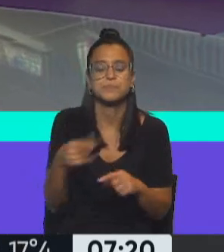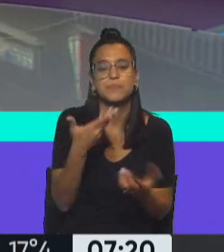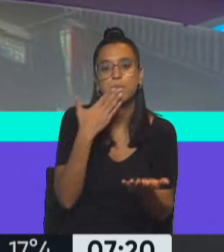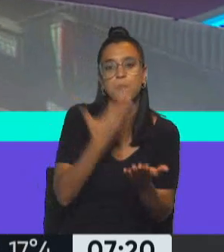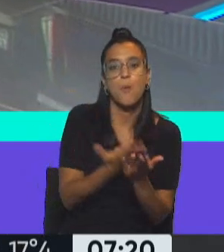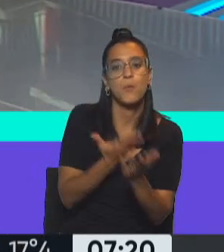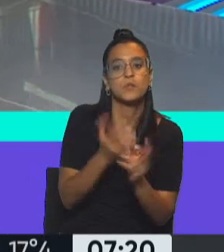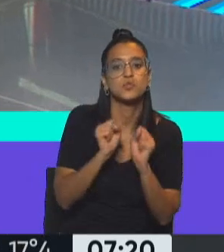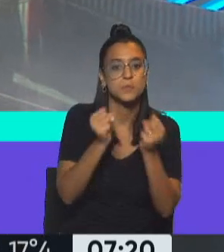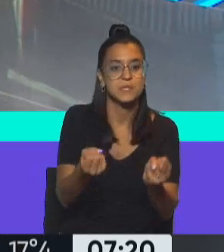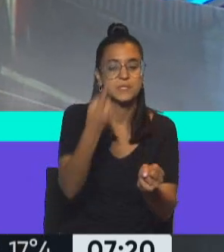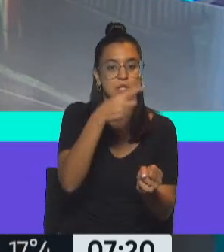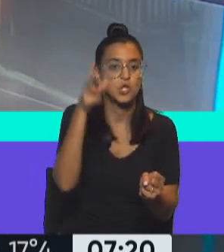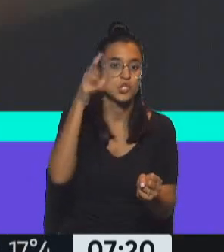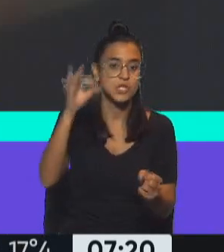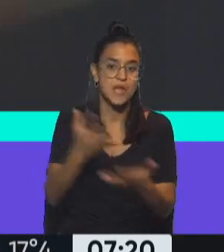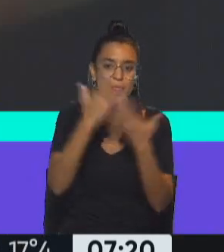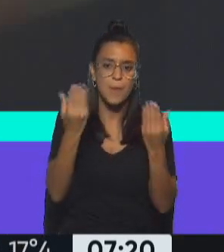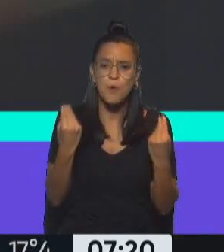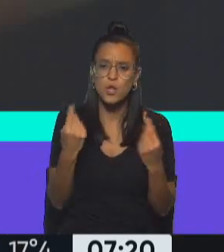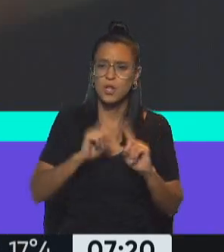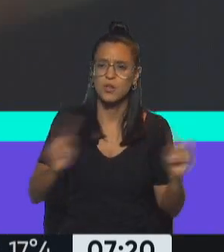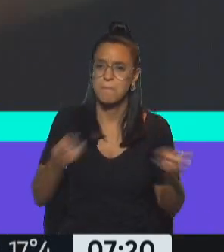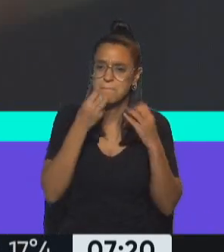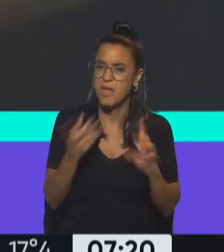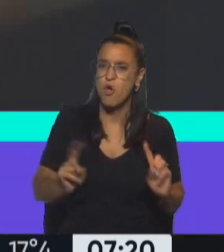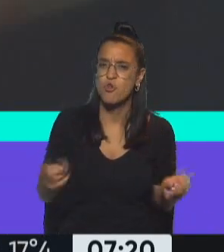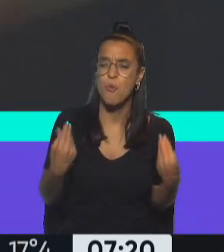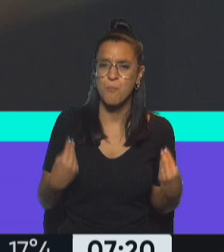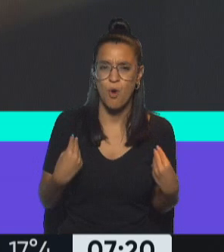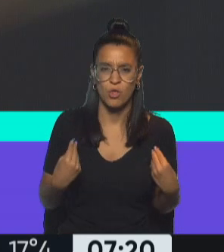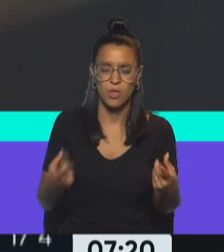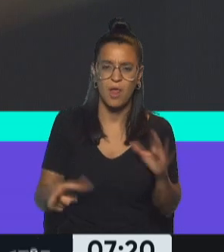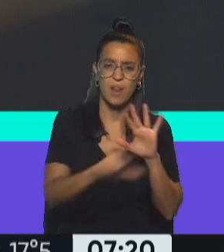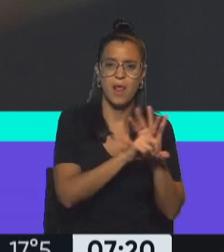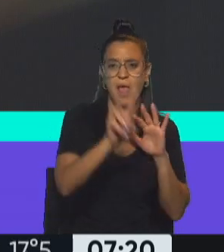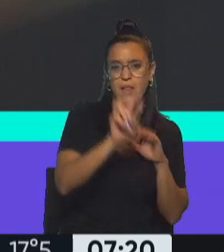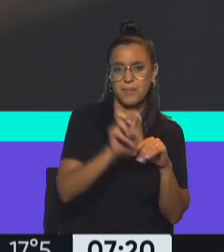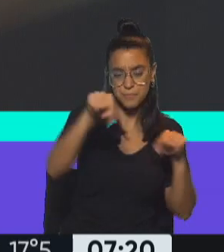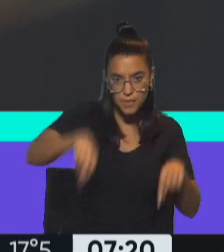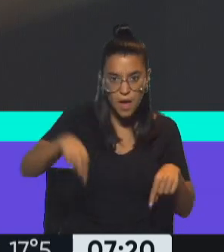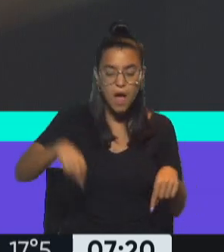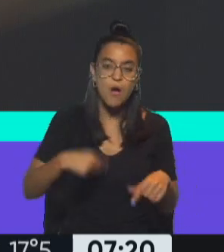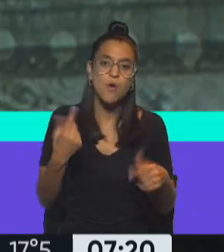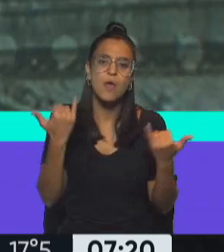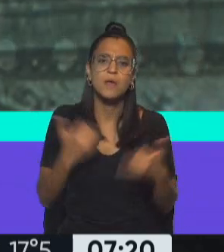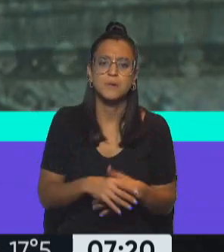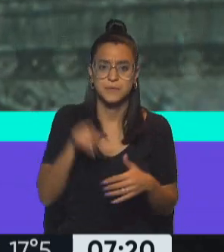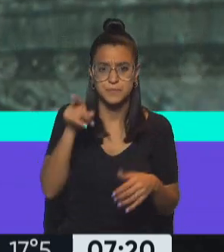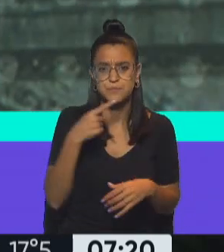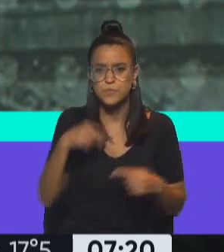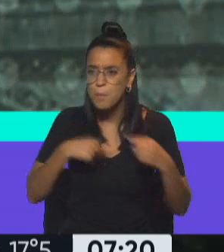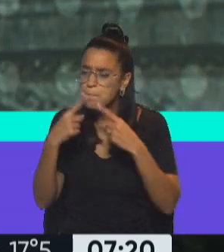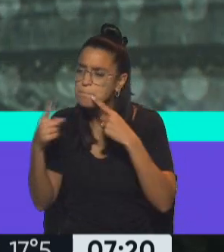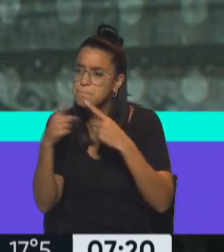de suspender por 180 días, ¿por qué no sería viable la aplicación de esta ley de alquileres que está en este momento rigiendo, Flor? Sí, ahí estuve